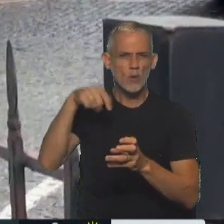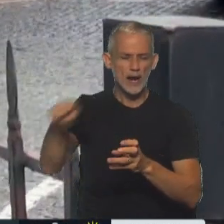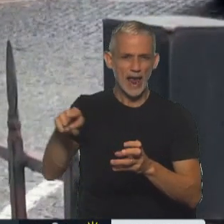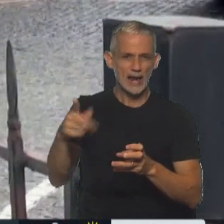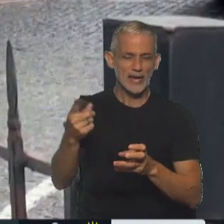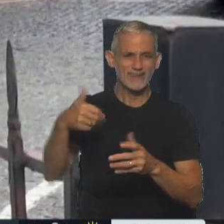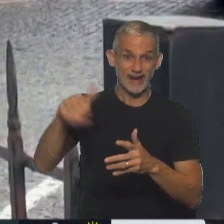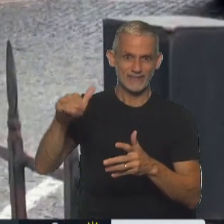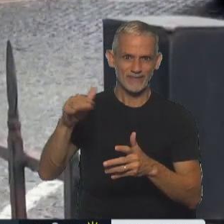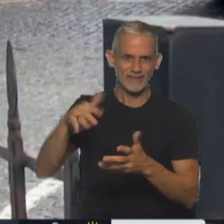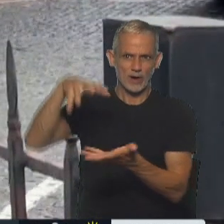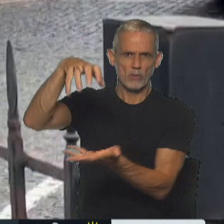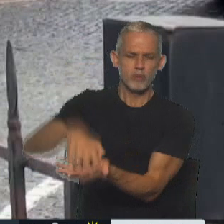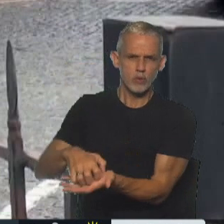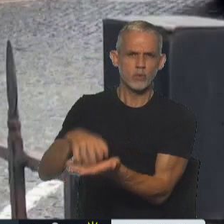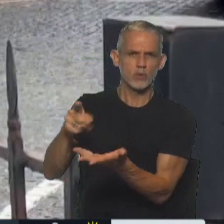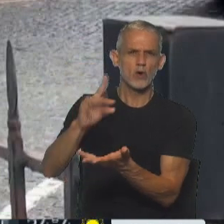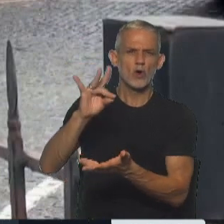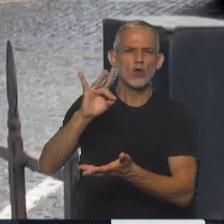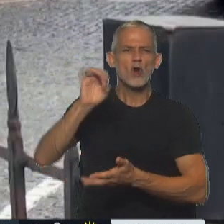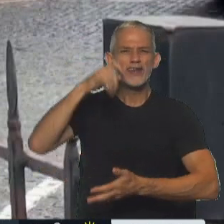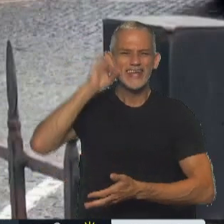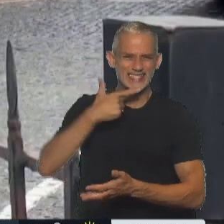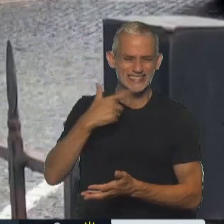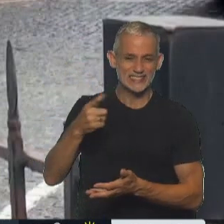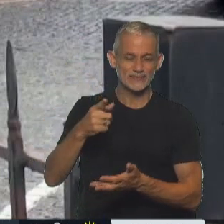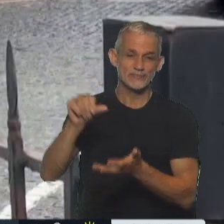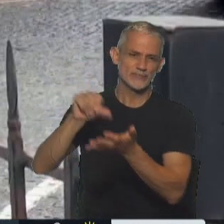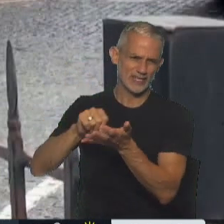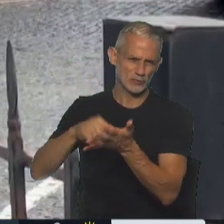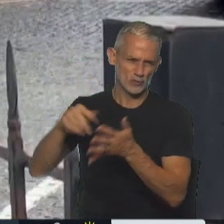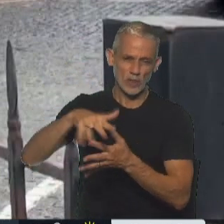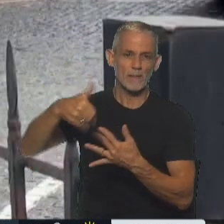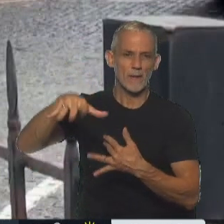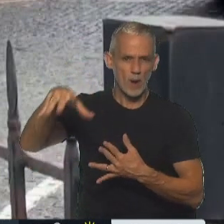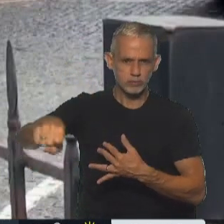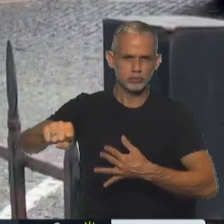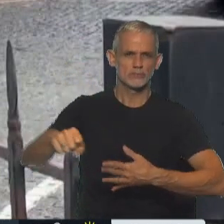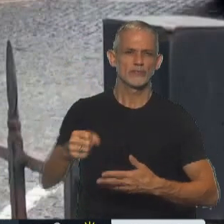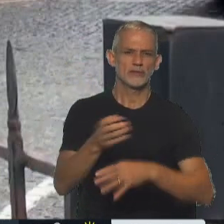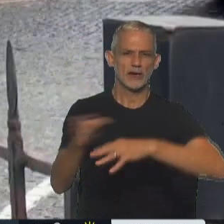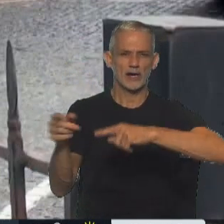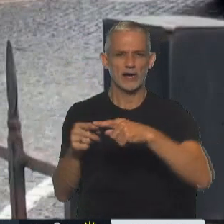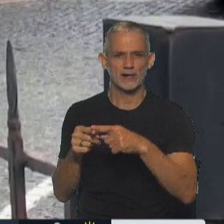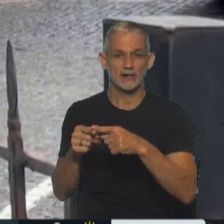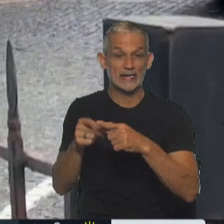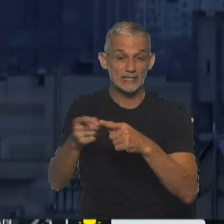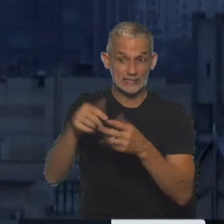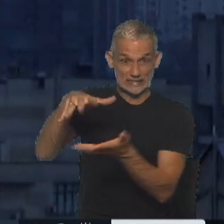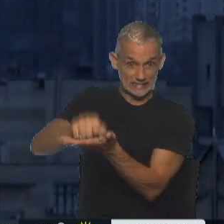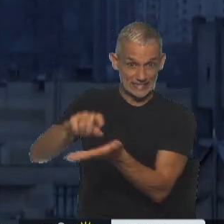de las ciudades más importantes de Donetsk, que es Bakhmut, y precisamente a partir de esta